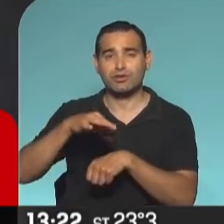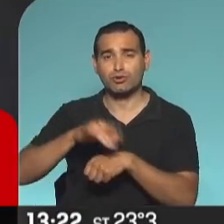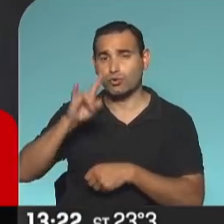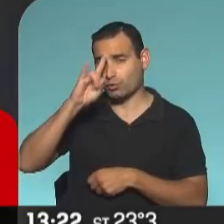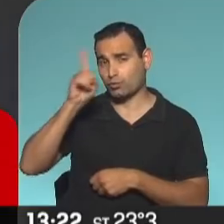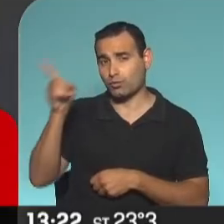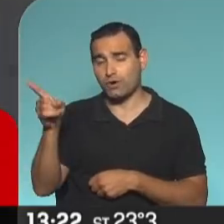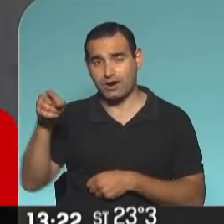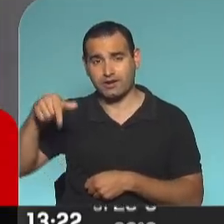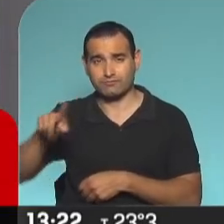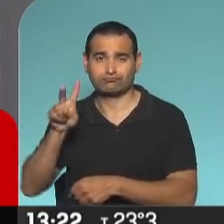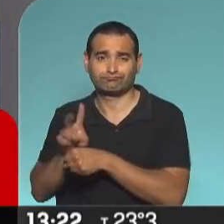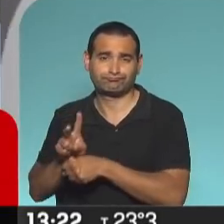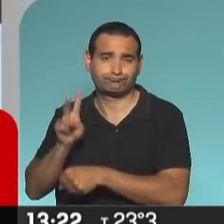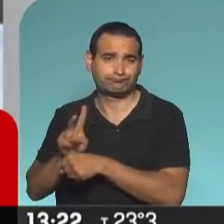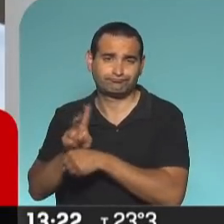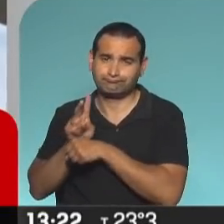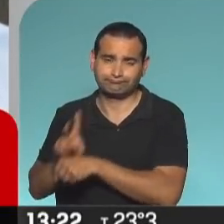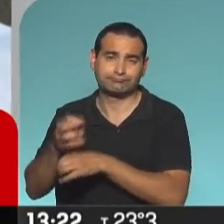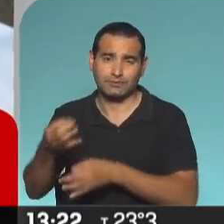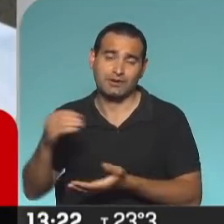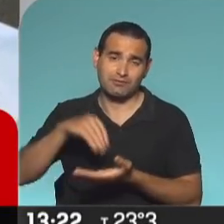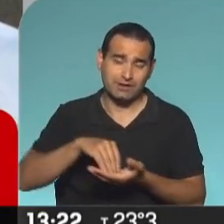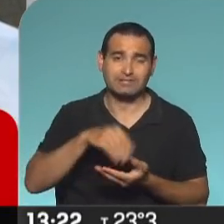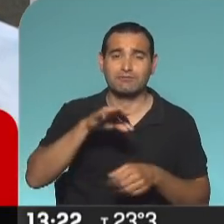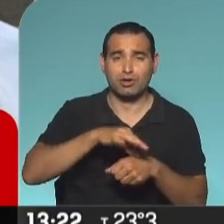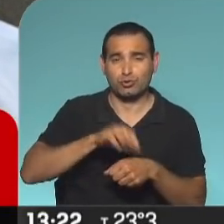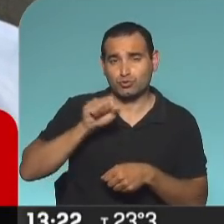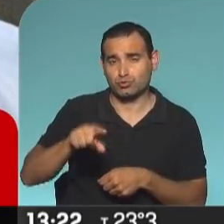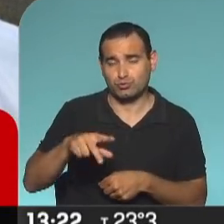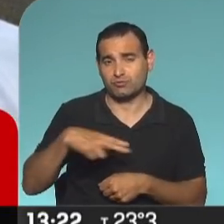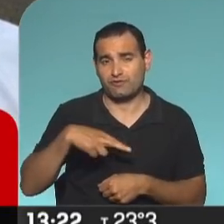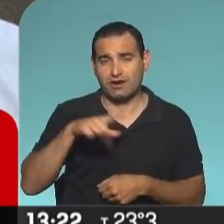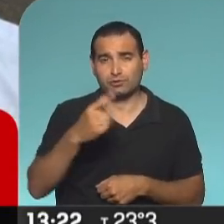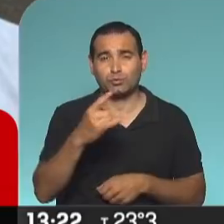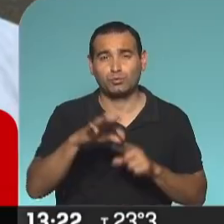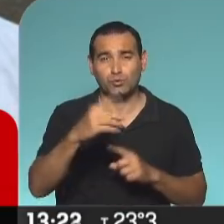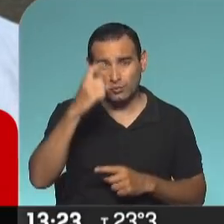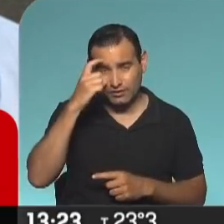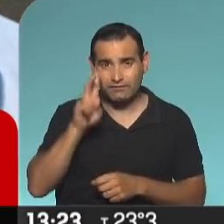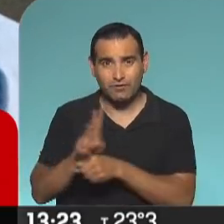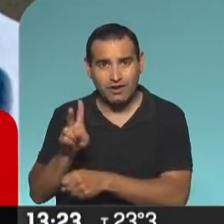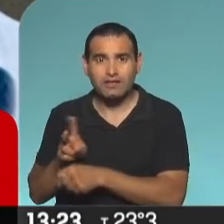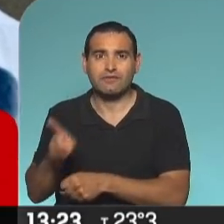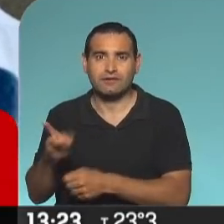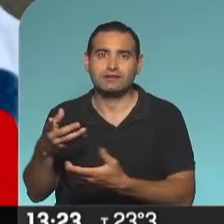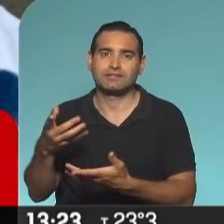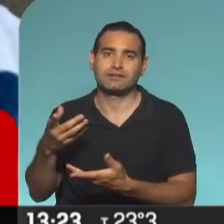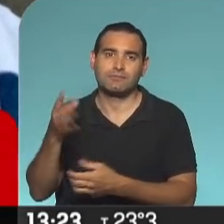la Argentina de su médico personal, zafó. La situación es complicada,